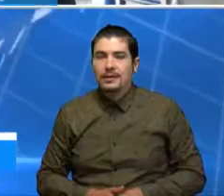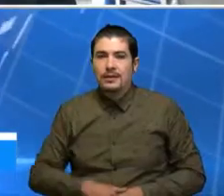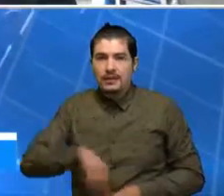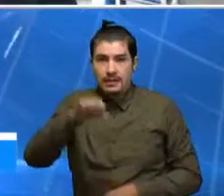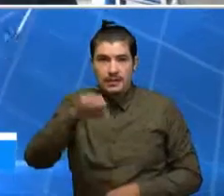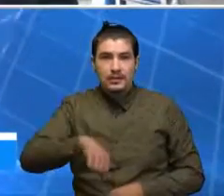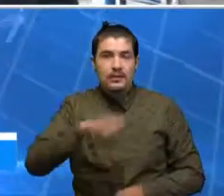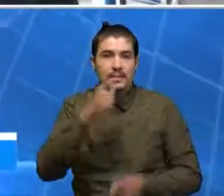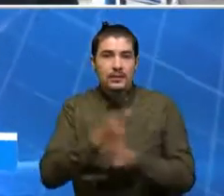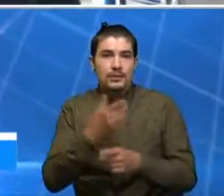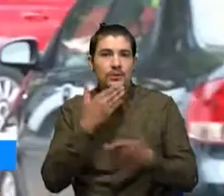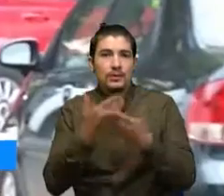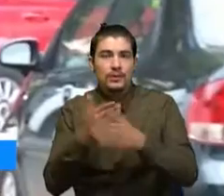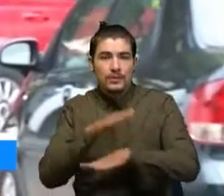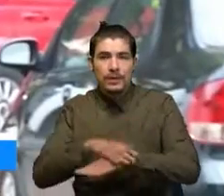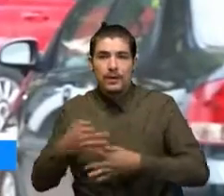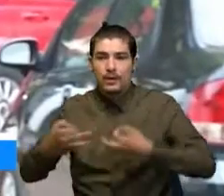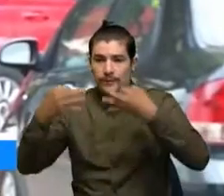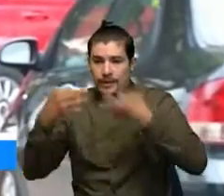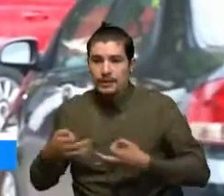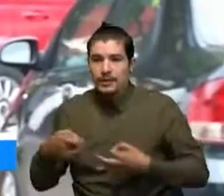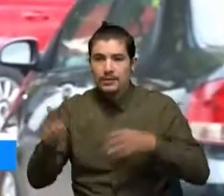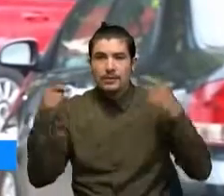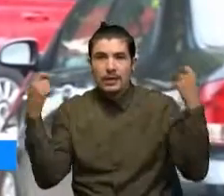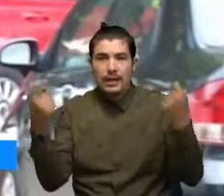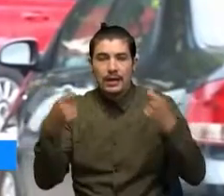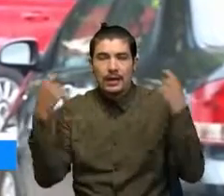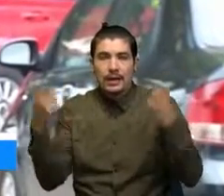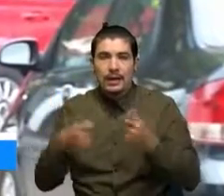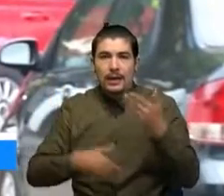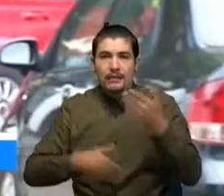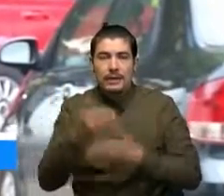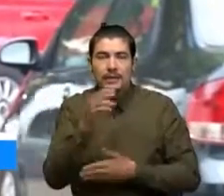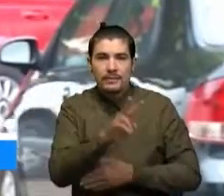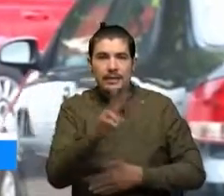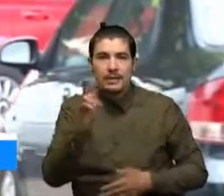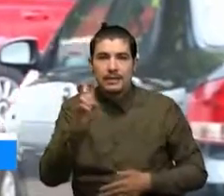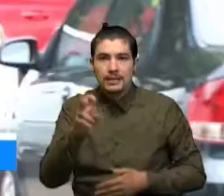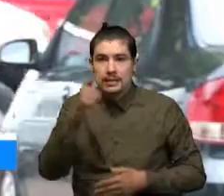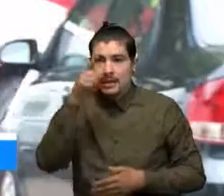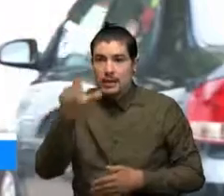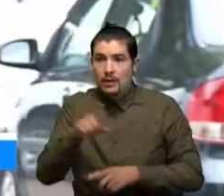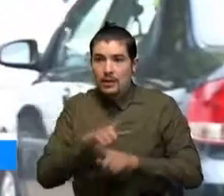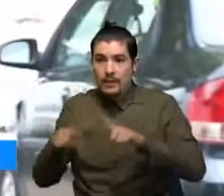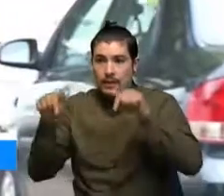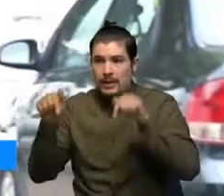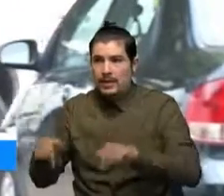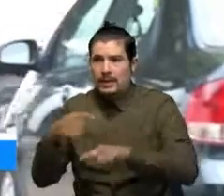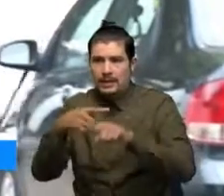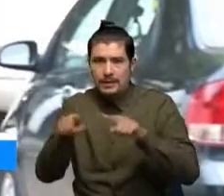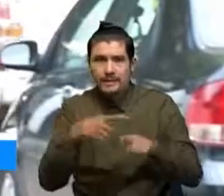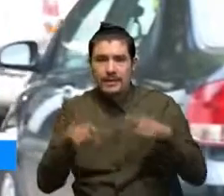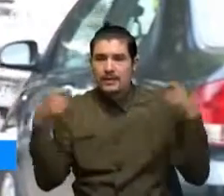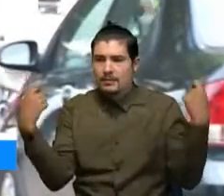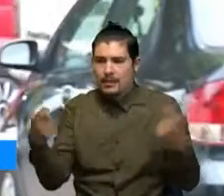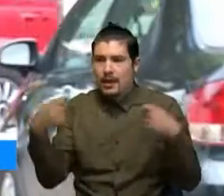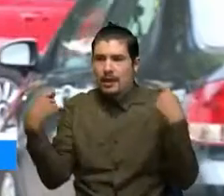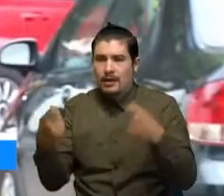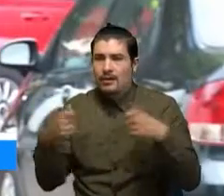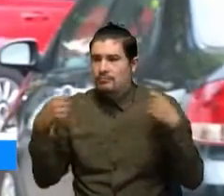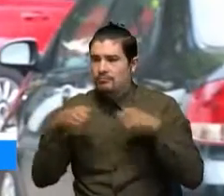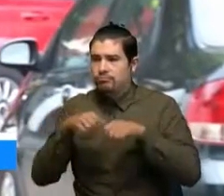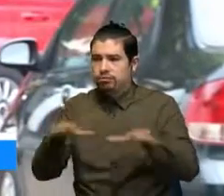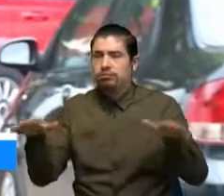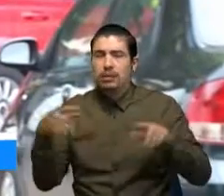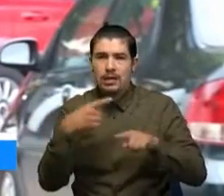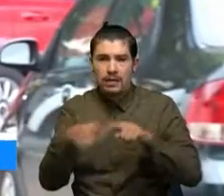Así es, muy buenas tardes. Pues oficialmente la campaña electoral inicia el 27 de julio, pero aquí ya hay diferentes vallas publicitarias y también publicidad